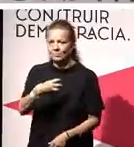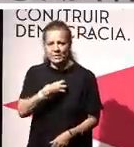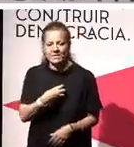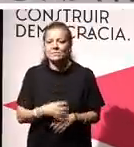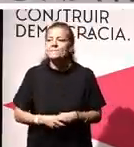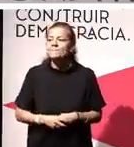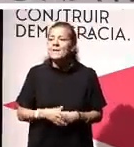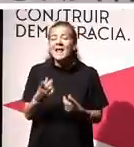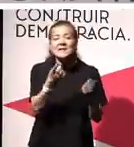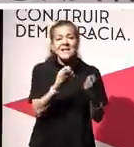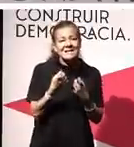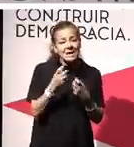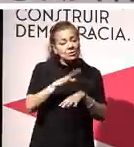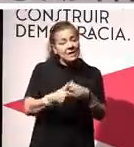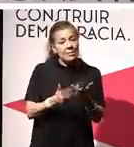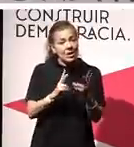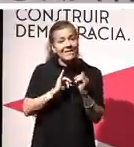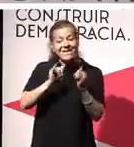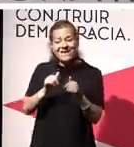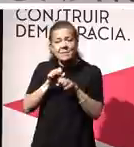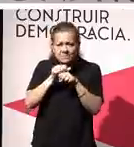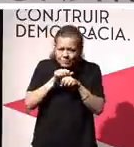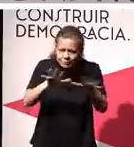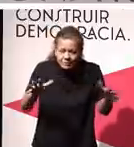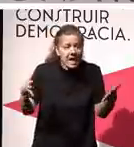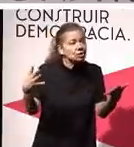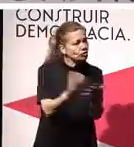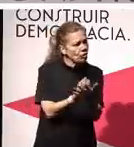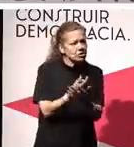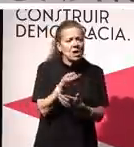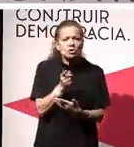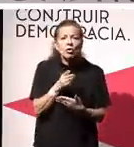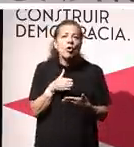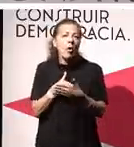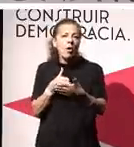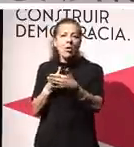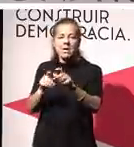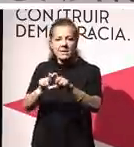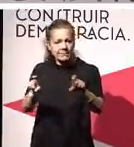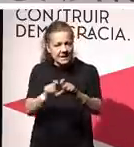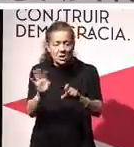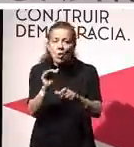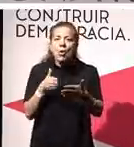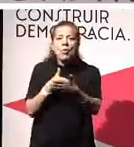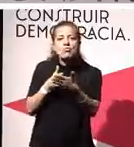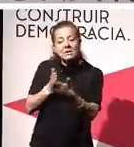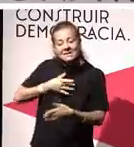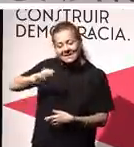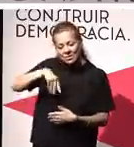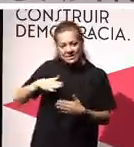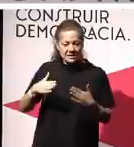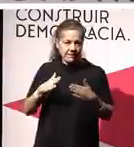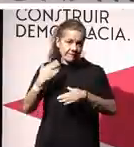él. Necesitamos que la democracia llegue a todos los rincones y que no se quede a la puerta de las empresas ni a la puerta de nuestras